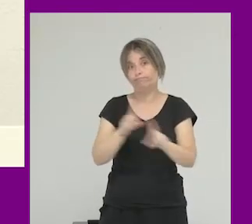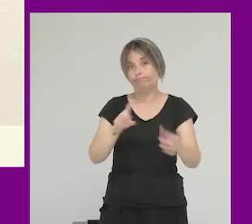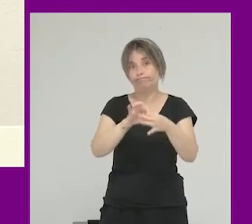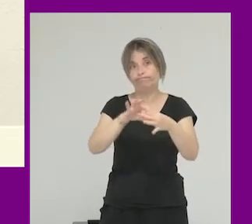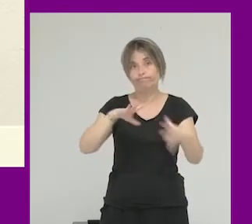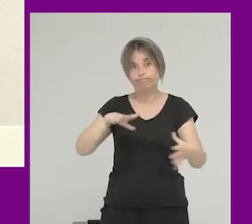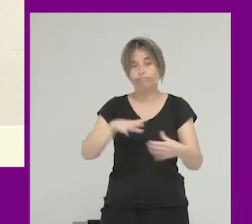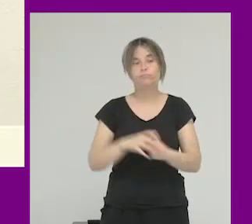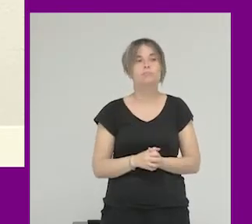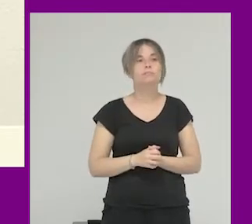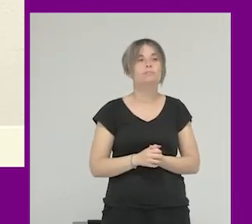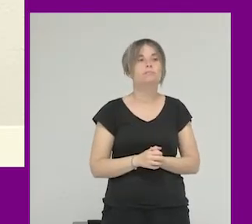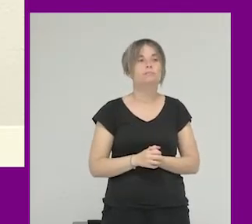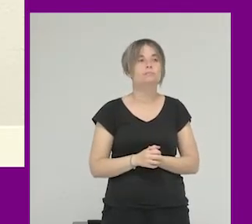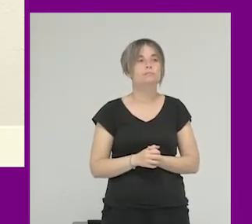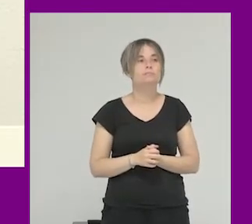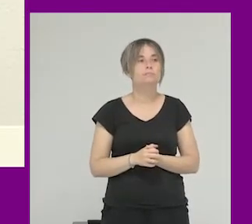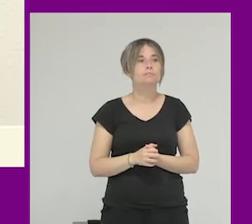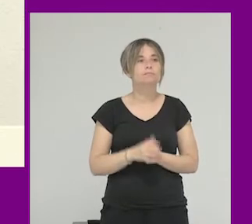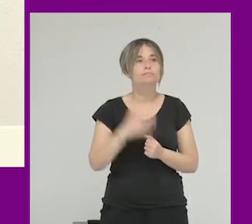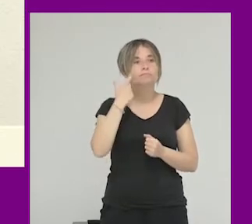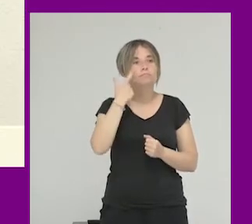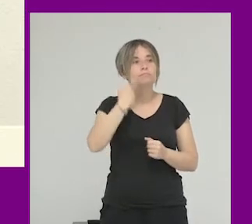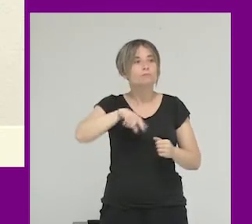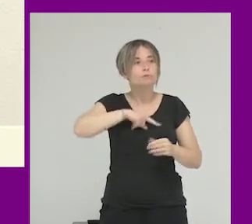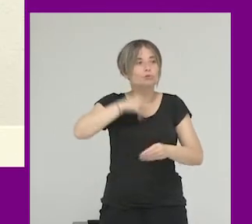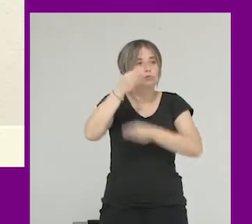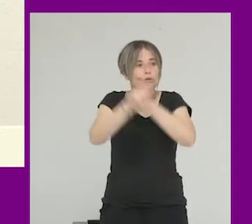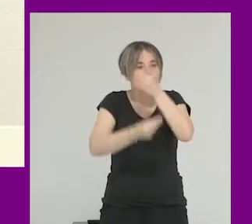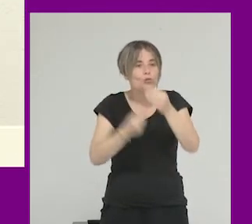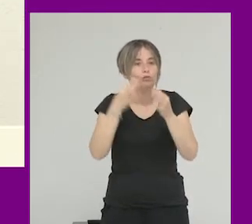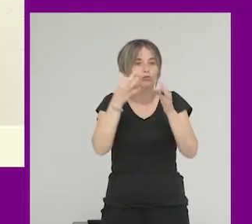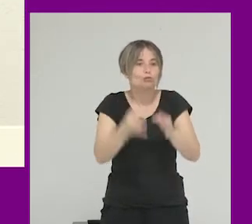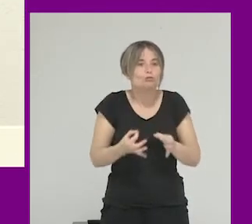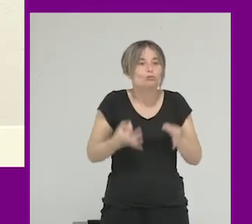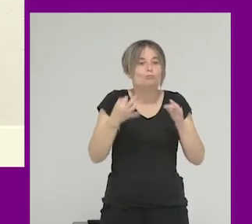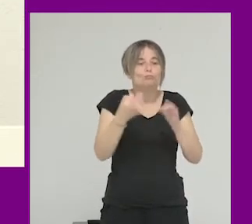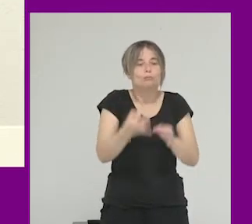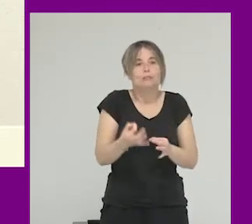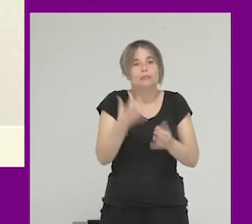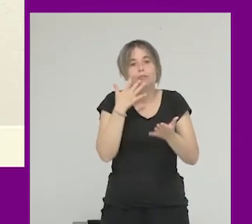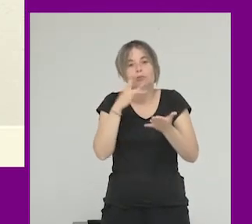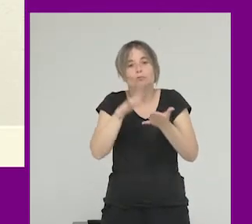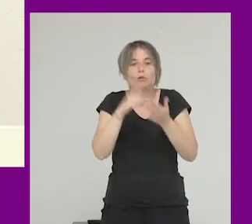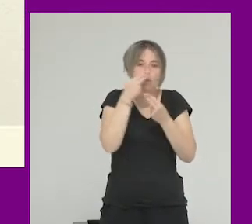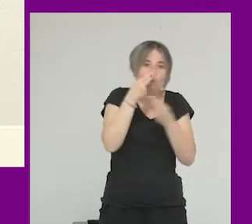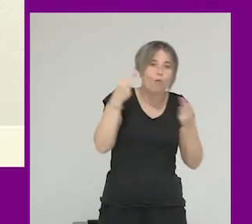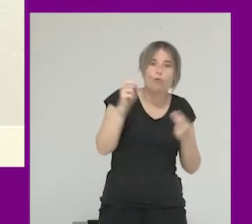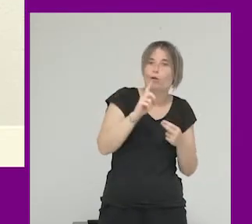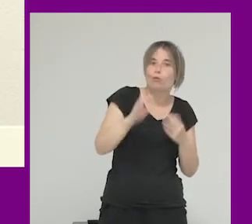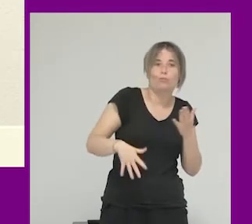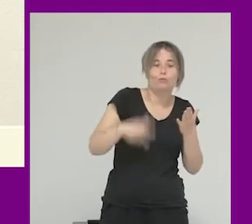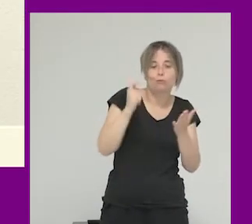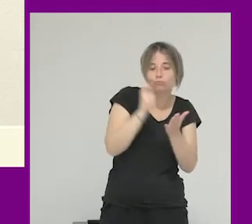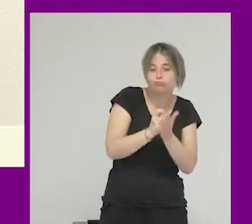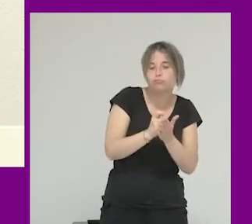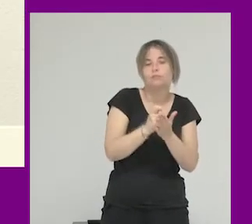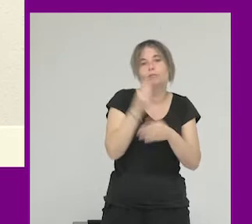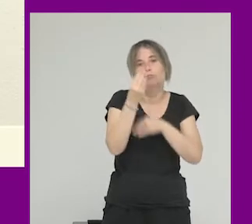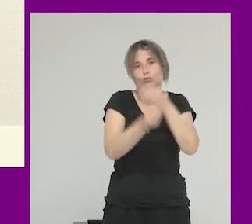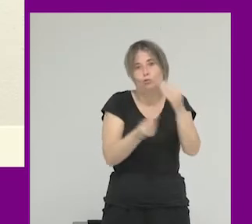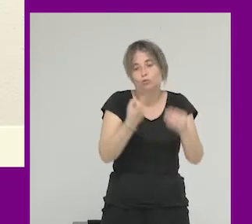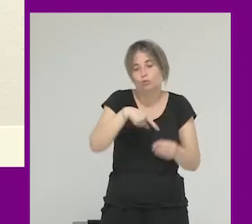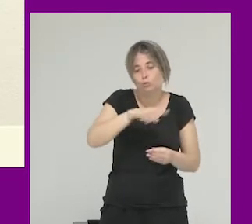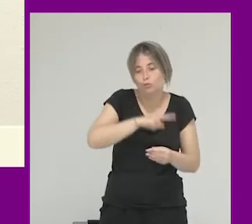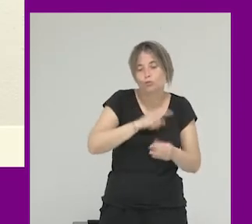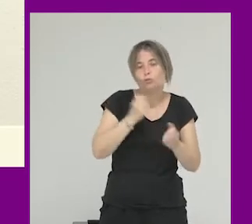no se pueden realizar. O es muy complicado, lo hemos hecho todo al margen de lo público, al margen del